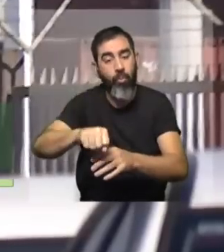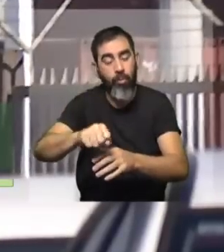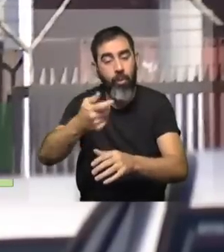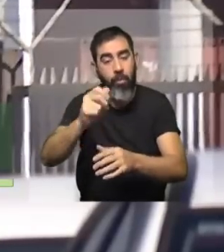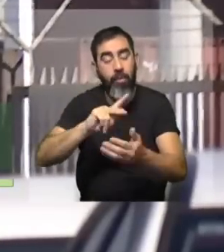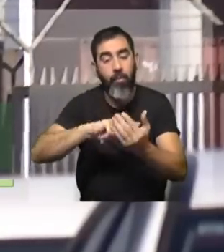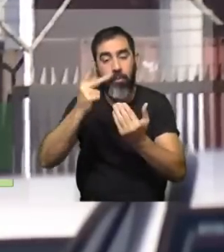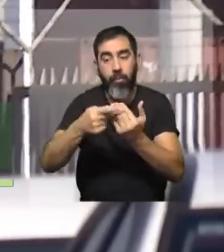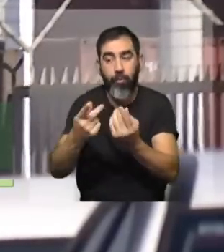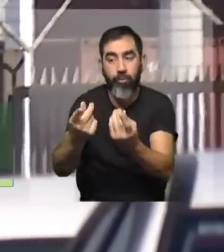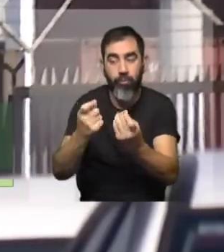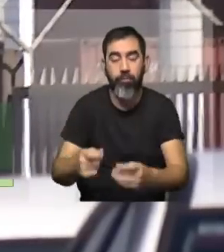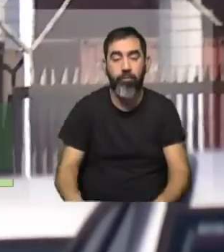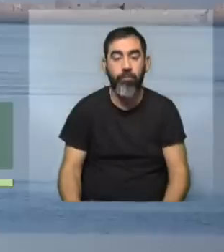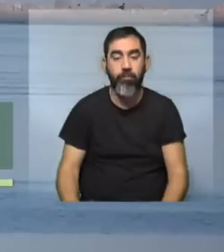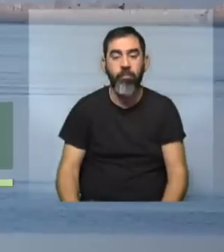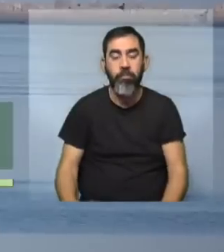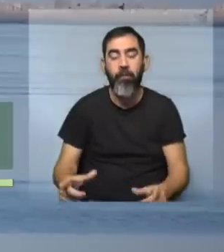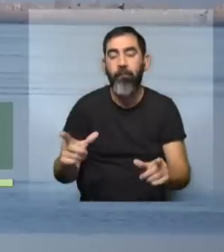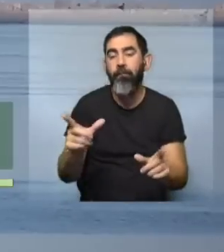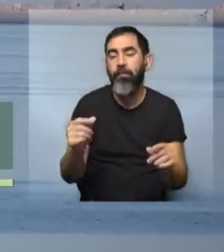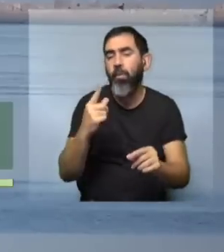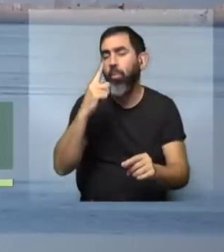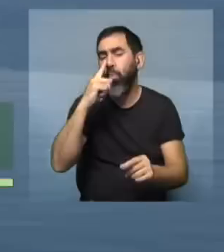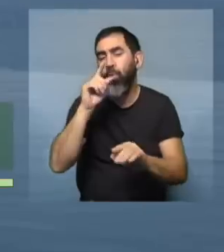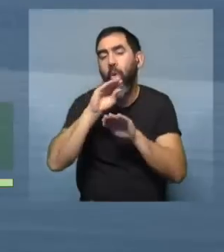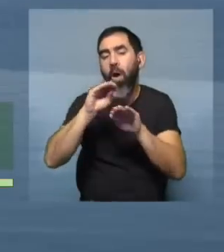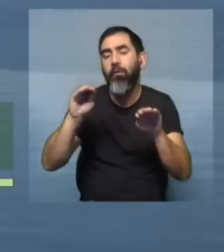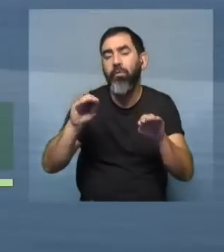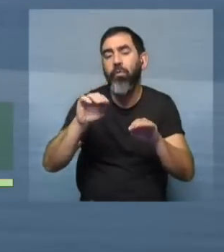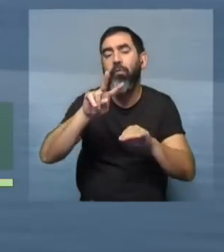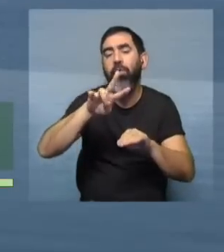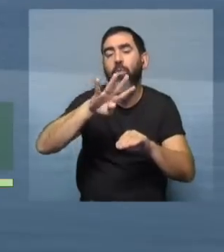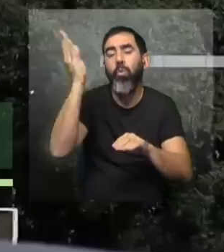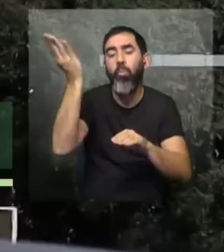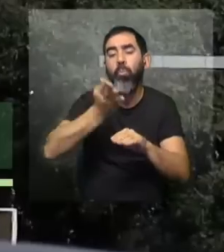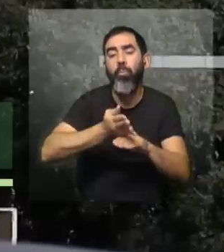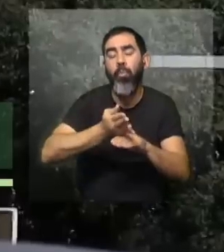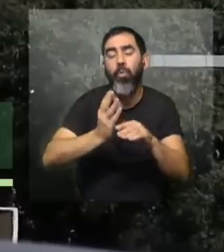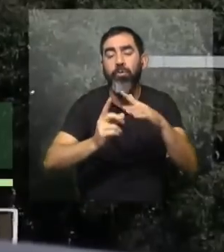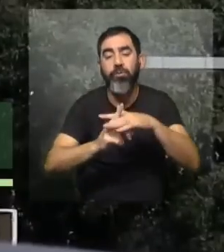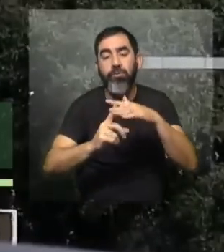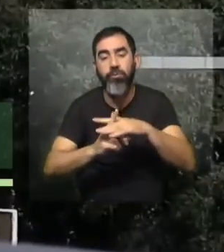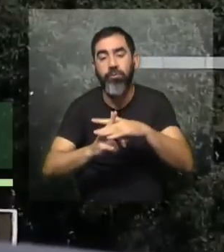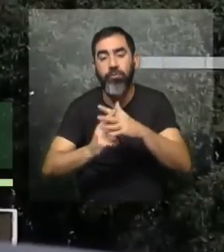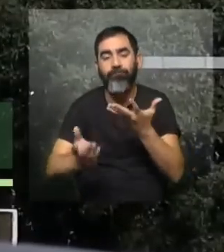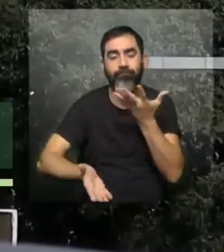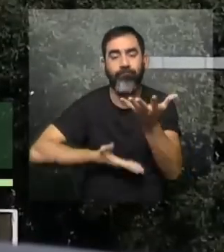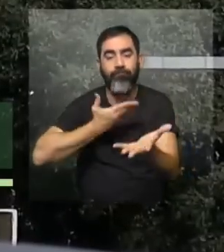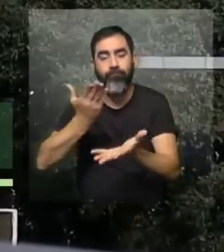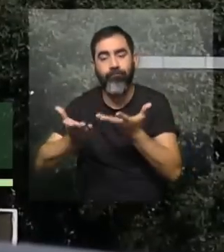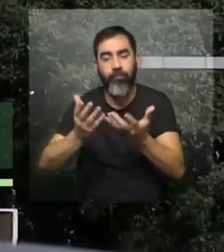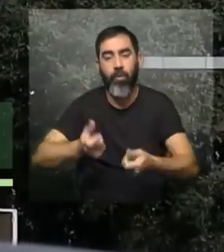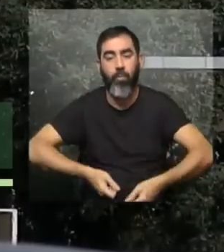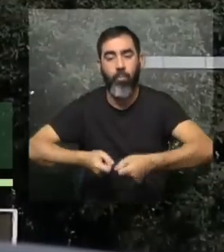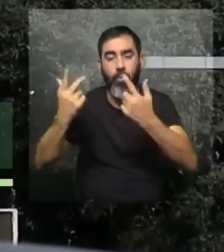que el proyecto necesita A fines de junio tcp había anunciado un incremento del 24% de las tarifas lo que generó malestar en el